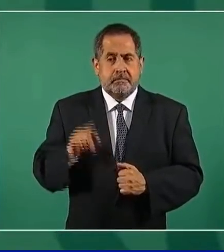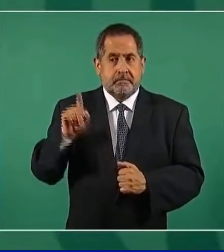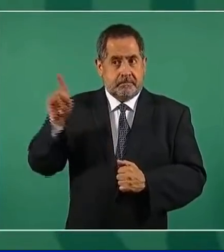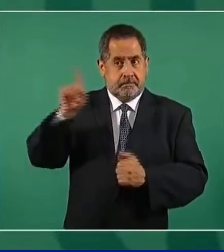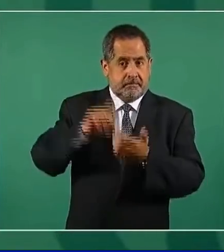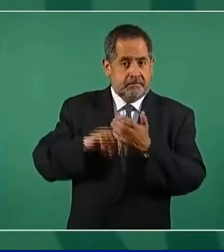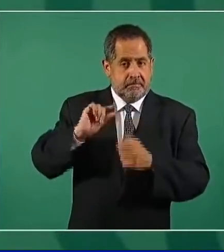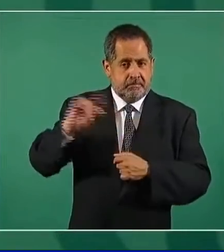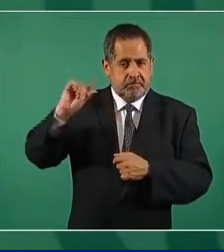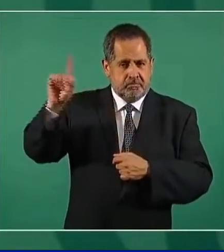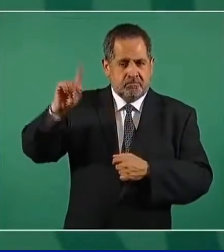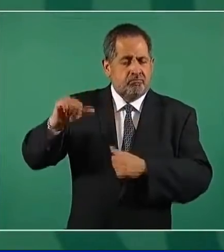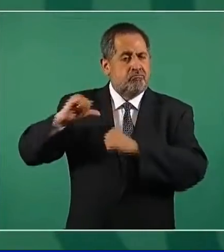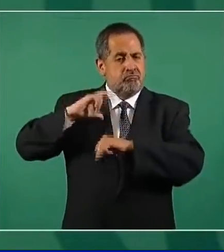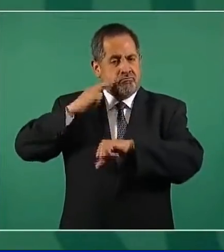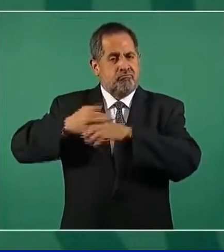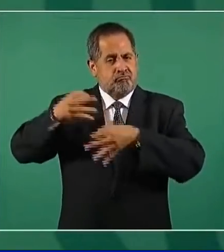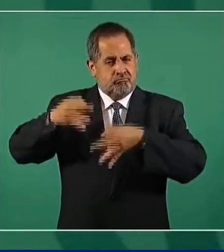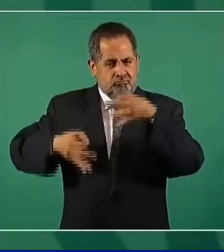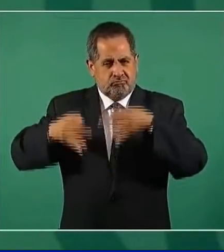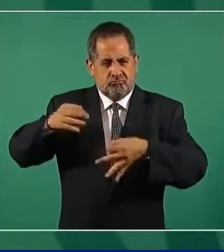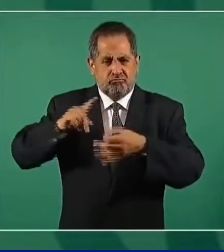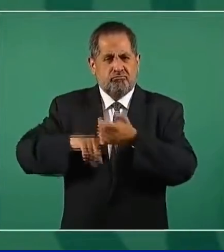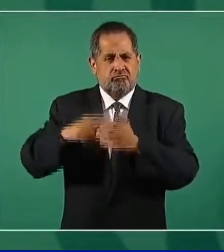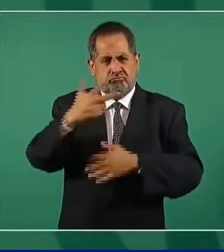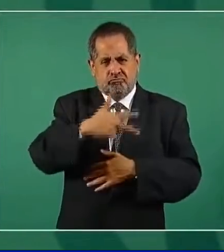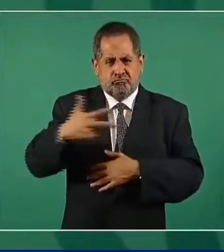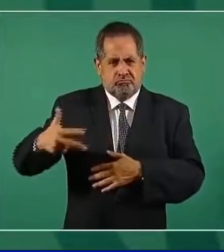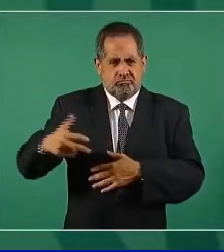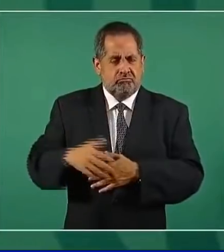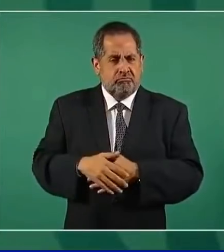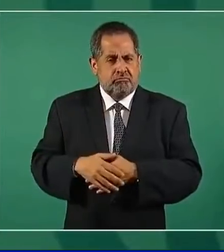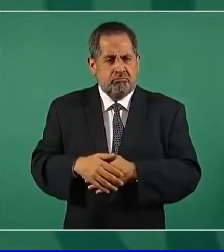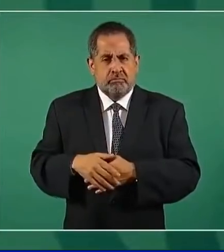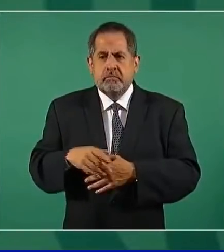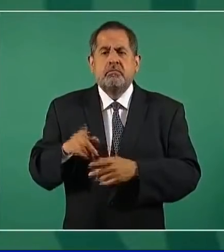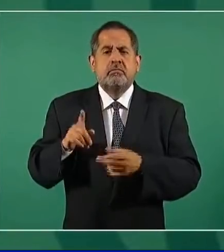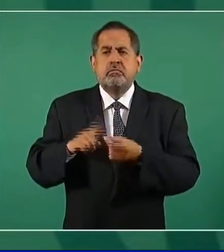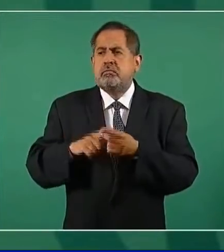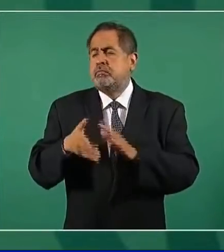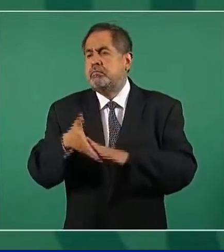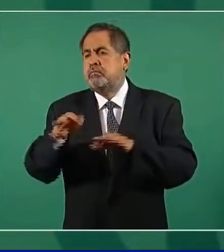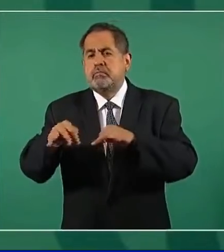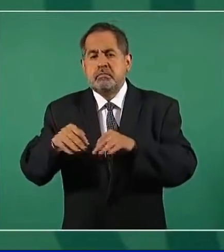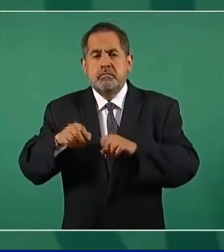funcionarios, ministros en Dinamarca, en bicicleta.